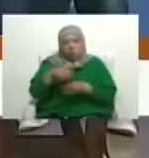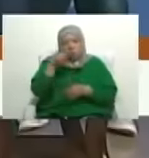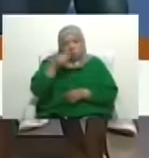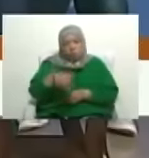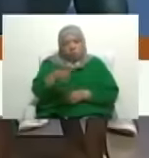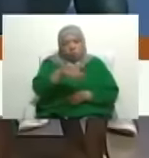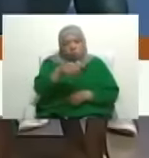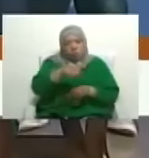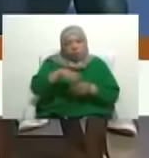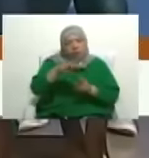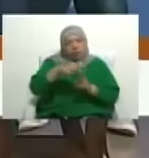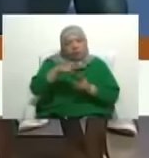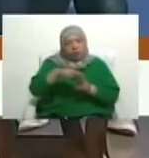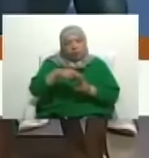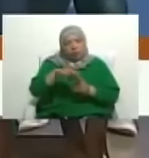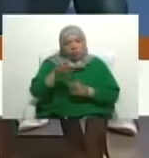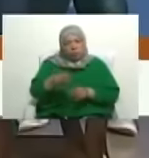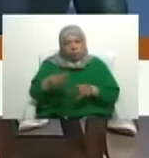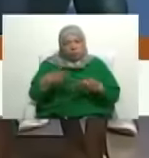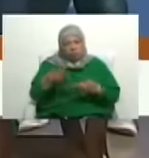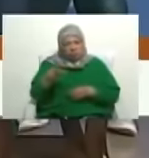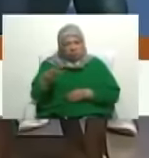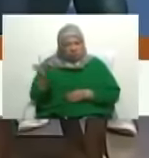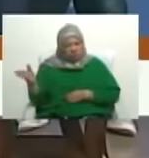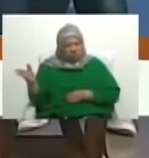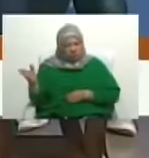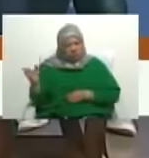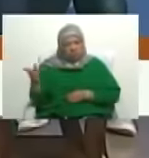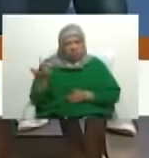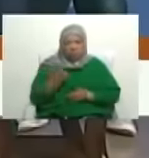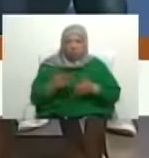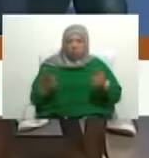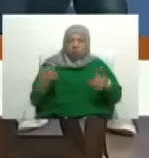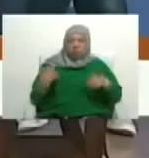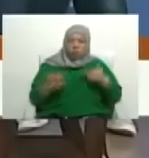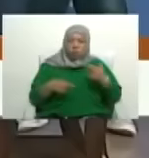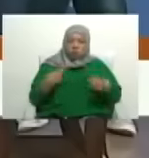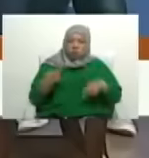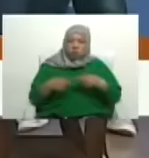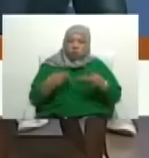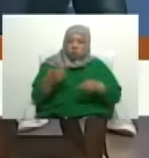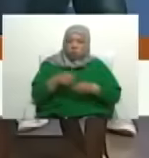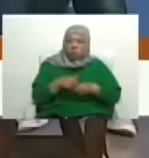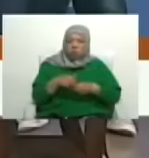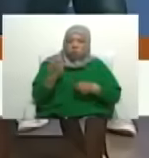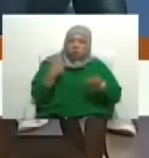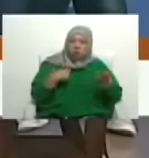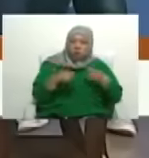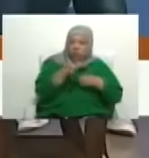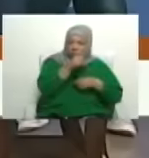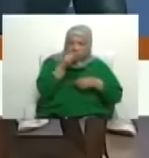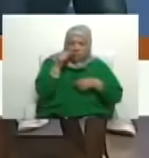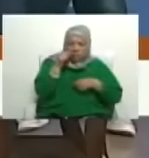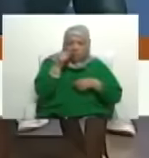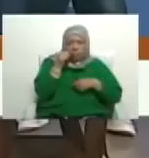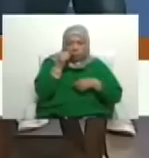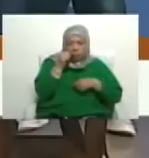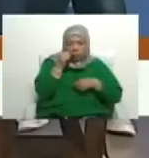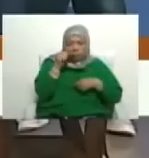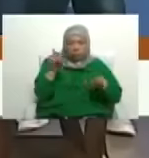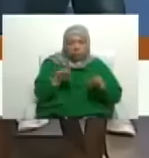Táchira. Eso es libre y justo. Libre y justo es relacionarse con el narcotráfico colombiano para permitirle una